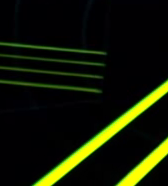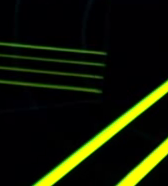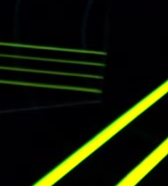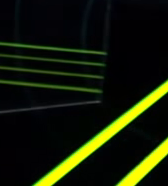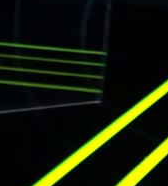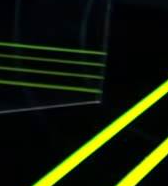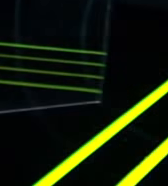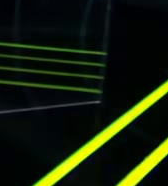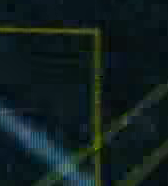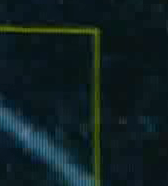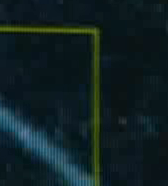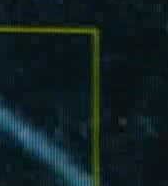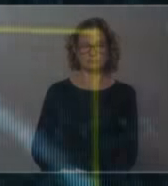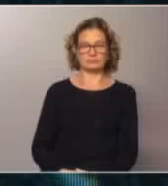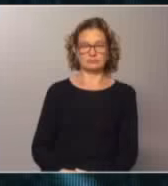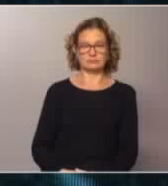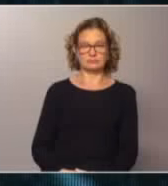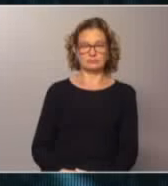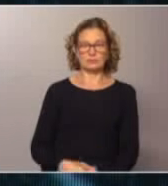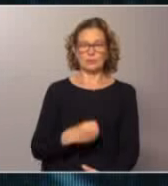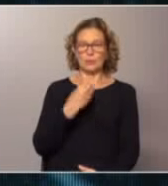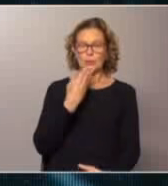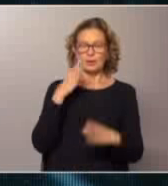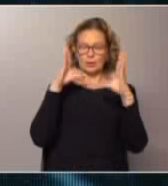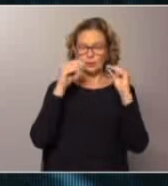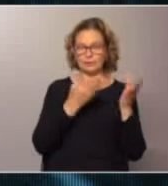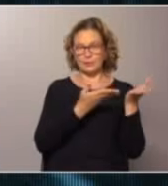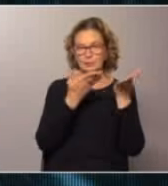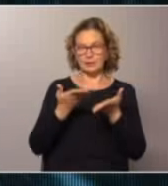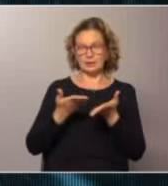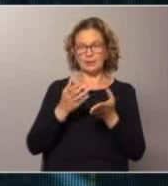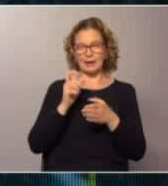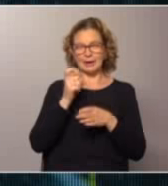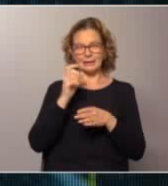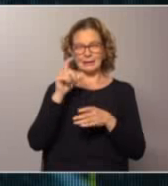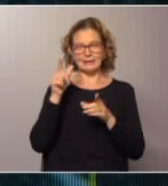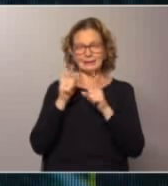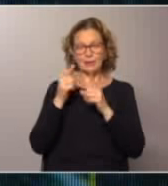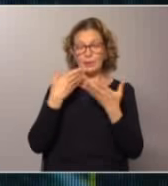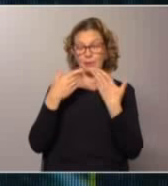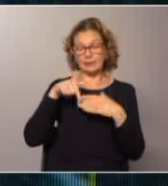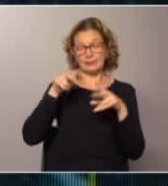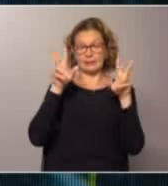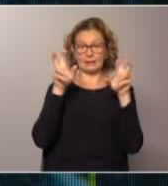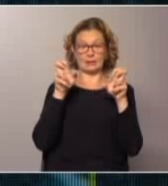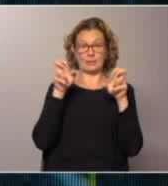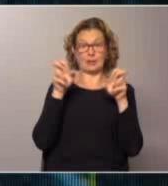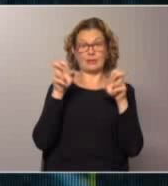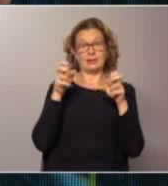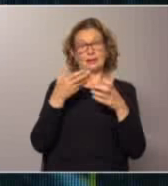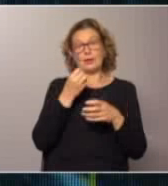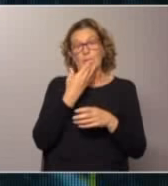aquí buenas noches bienvenidos a la letra chica para hablar de este tema que